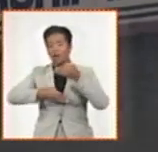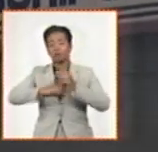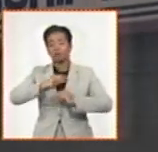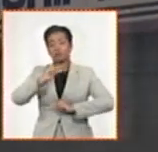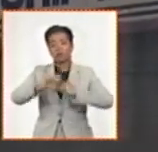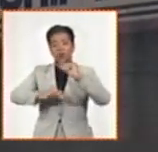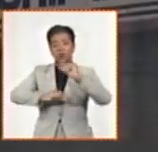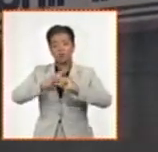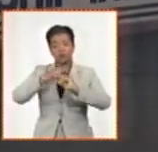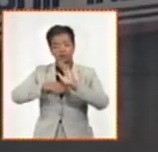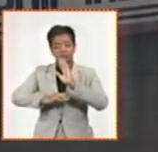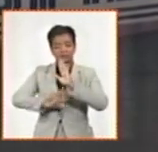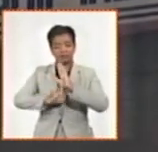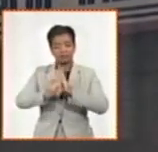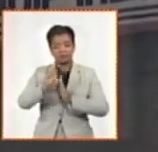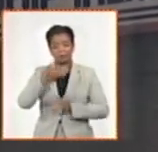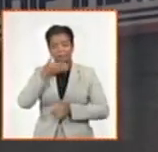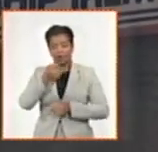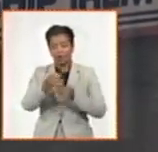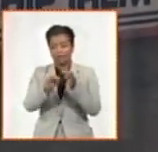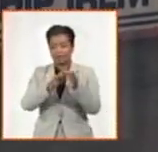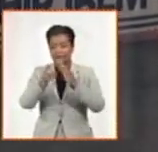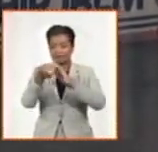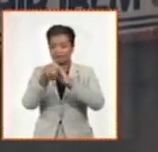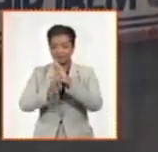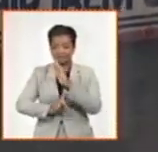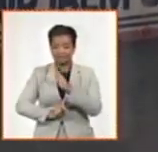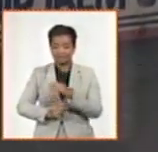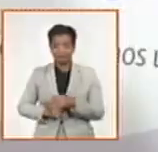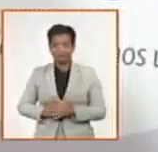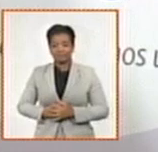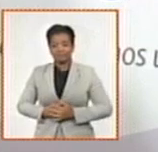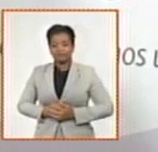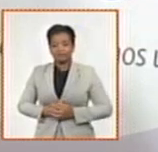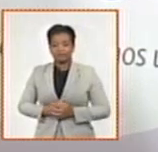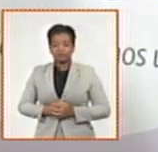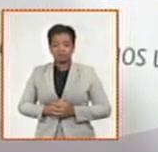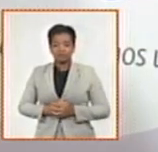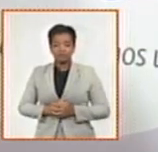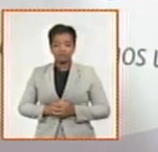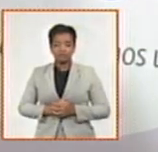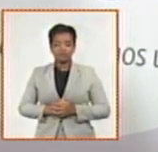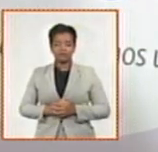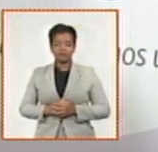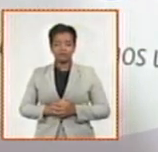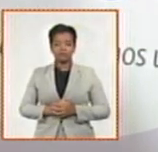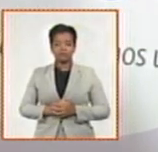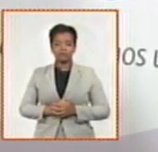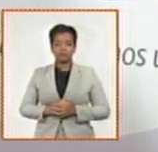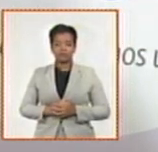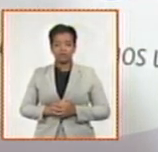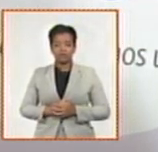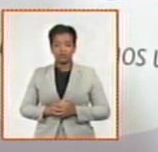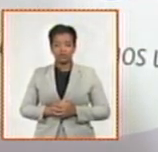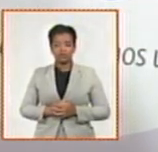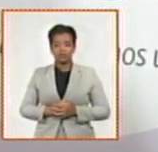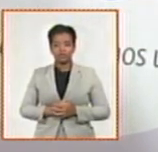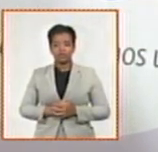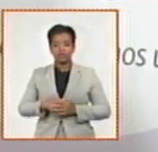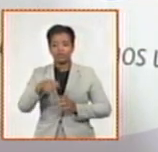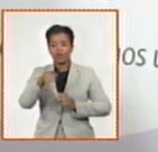el déficit en capacidades en la generación base. Forma parte de un contrato de servicio de suministro de energía